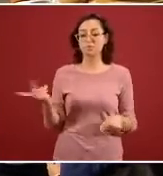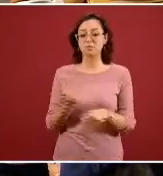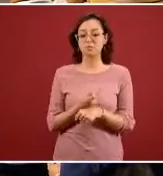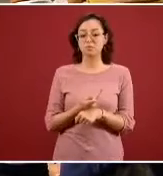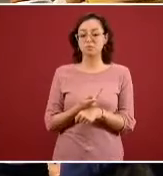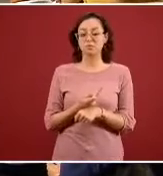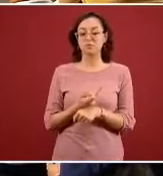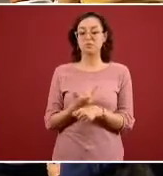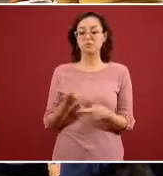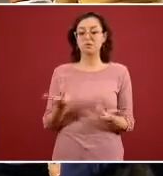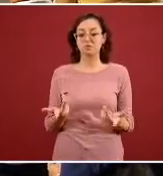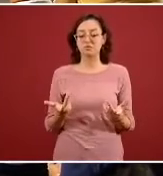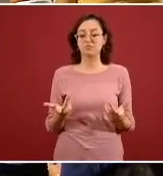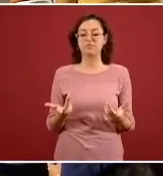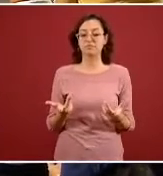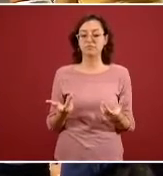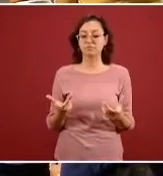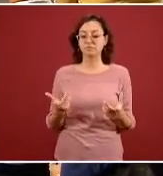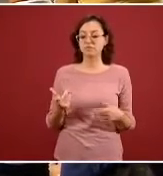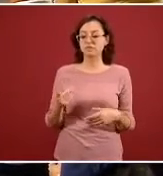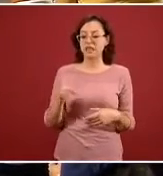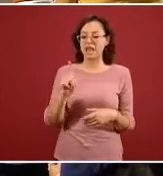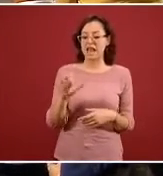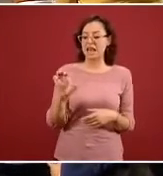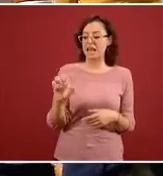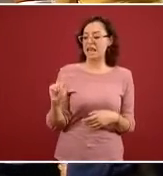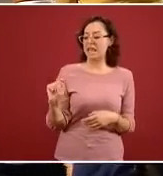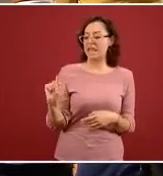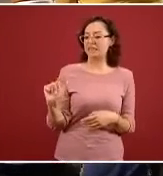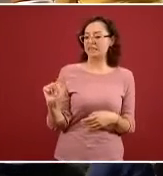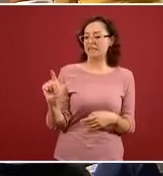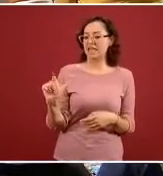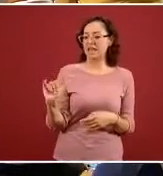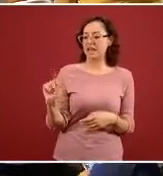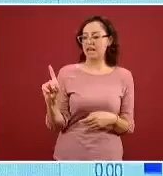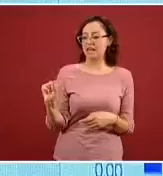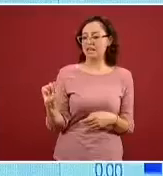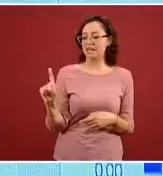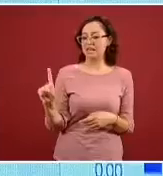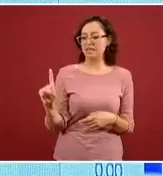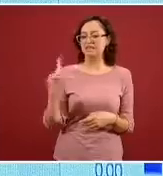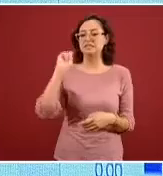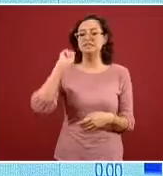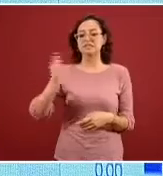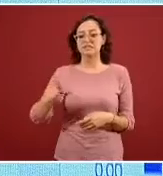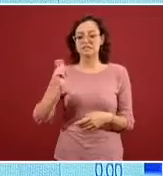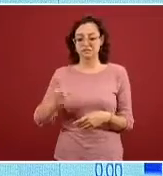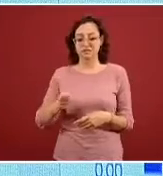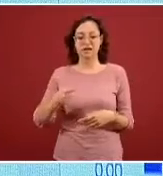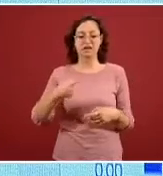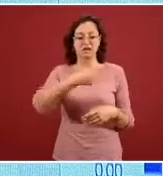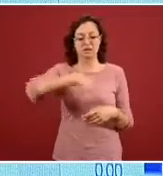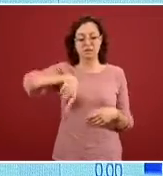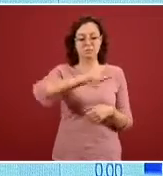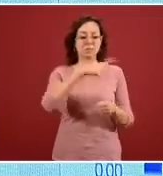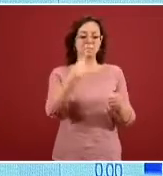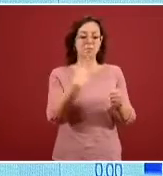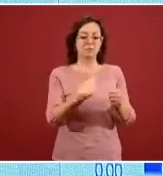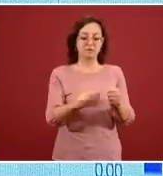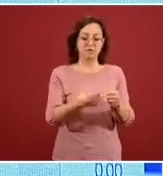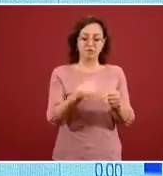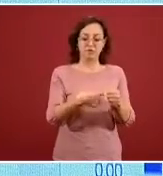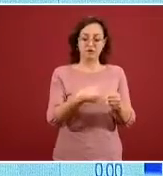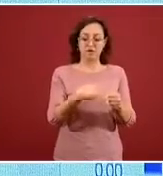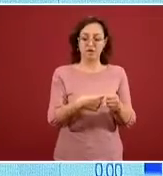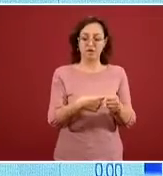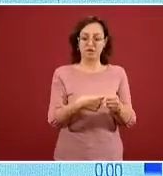de letalidad, esto es el número de personas que desafortunadamente pierden la vida por COVID, divididas entre la